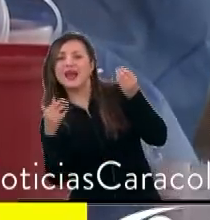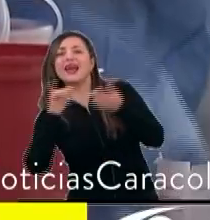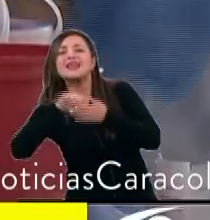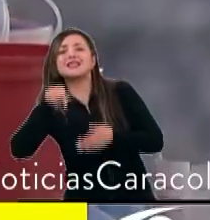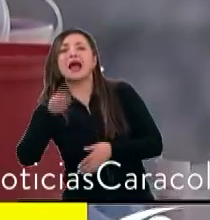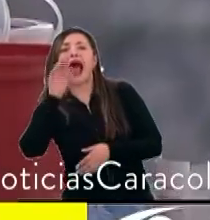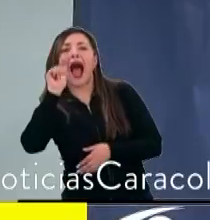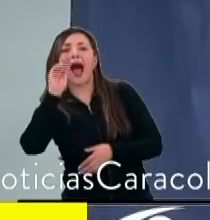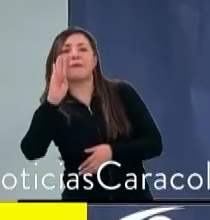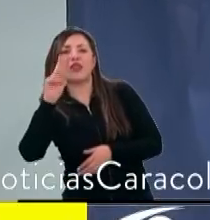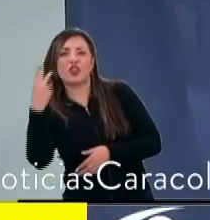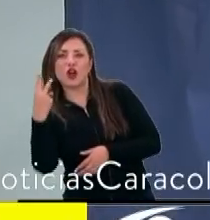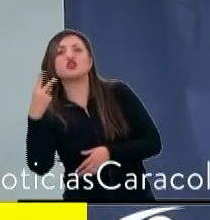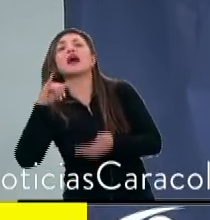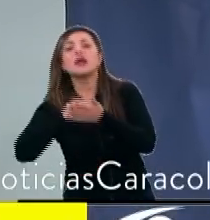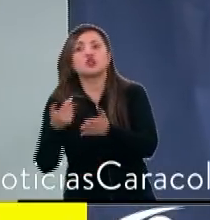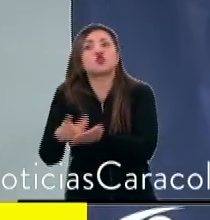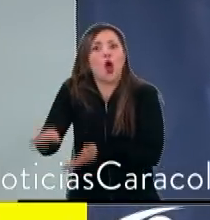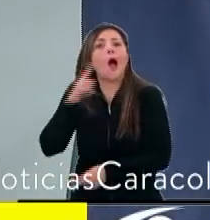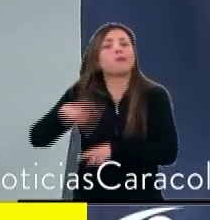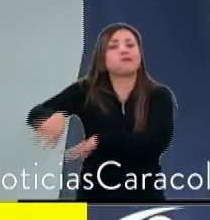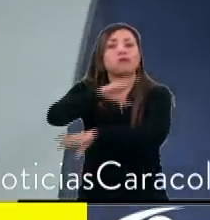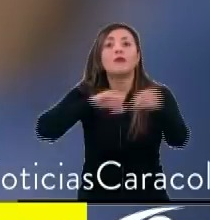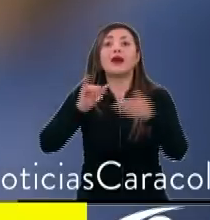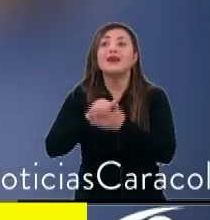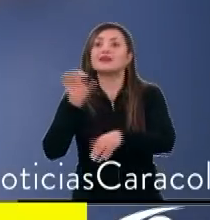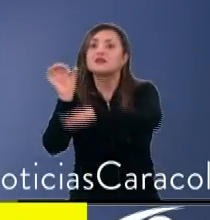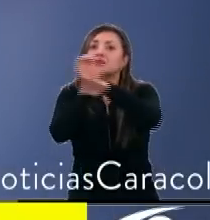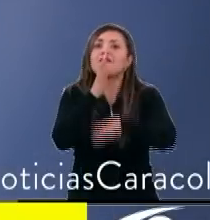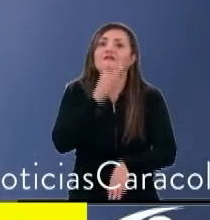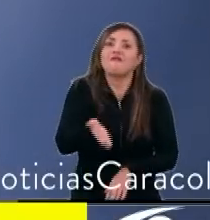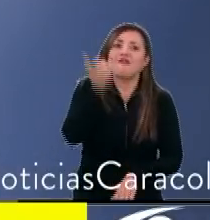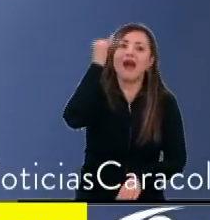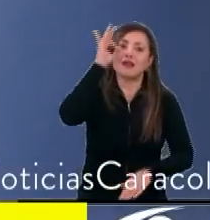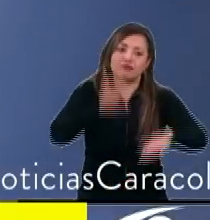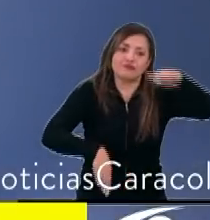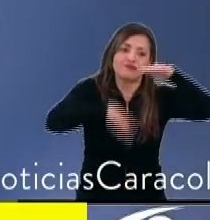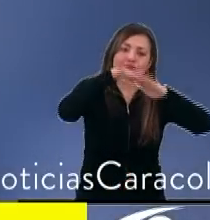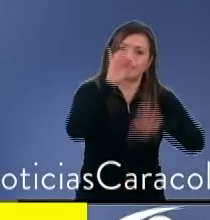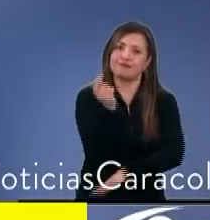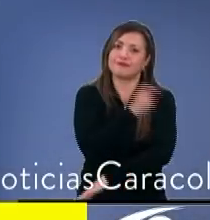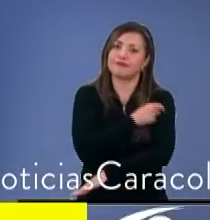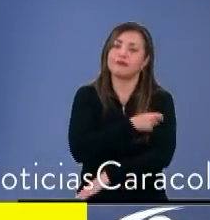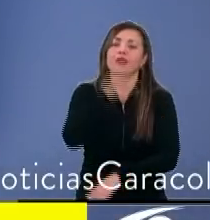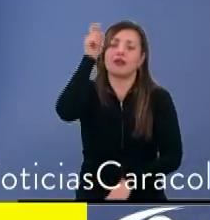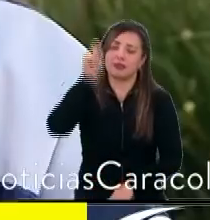cuenta regresiva empieza y los entes territoriales que no han cumplido con las metas deberán